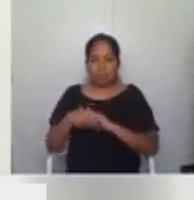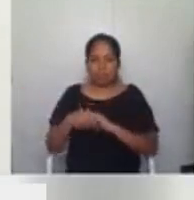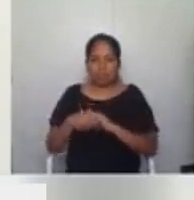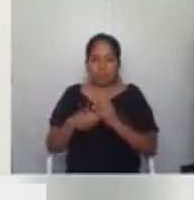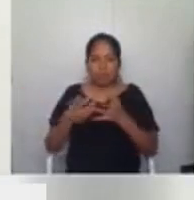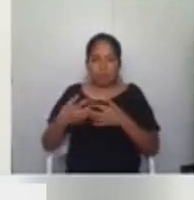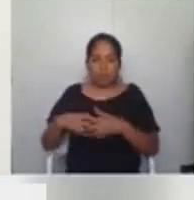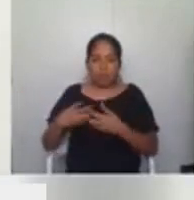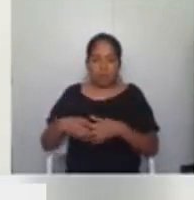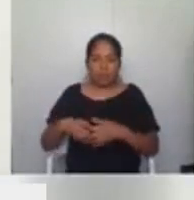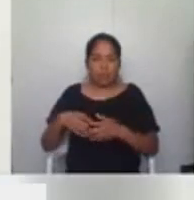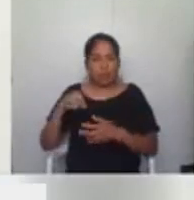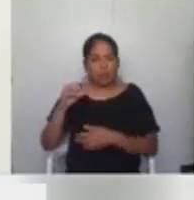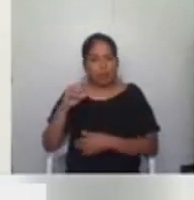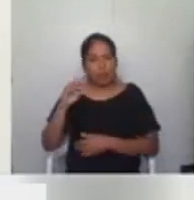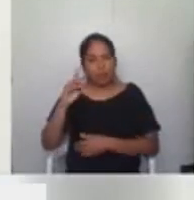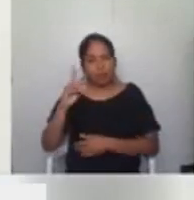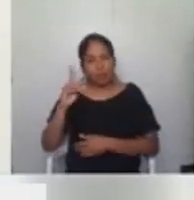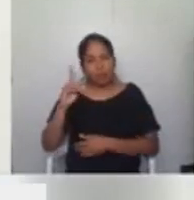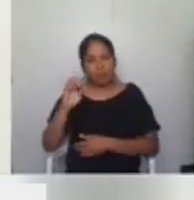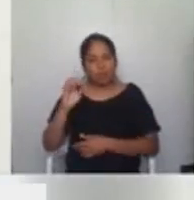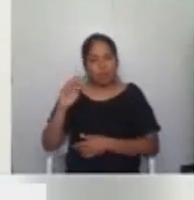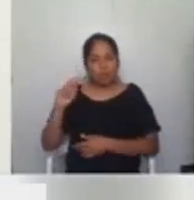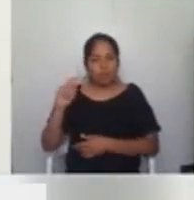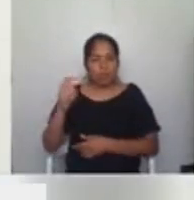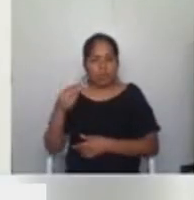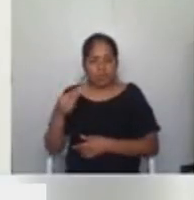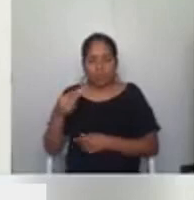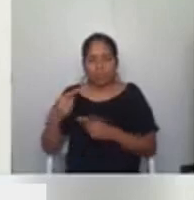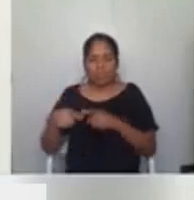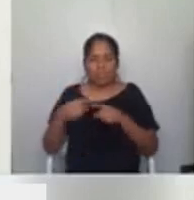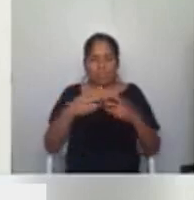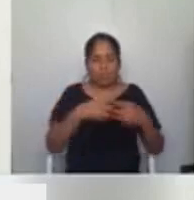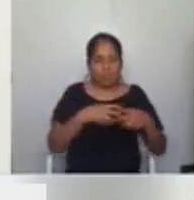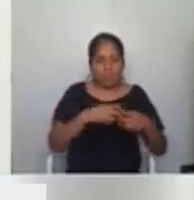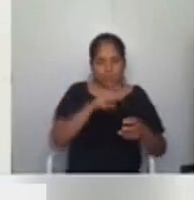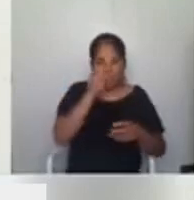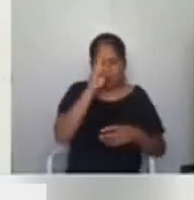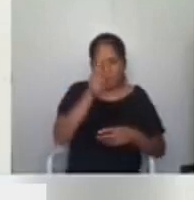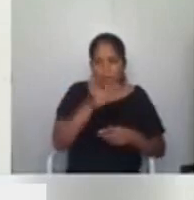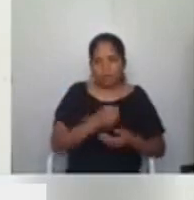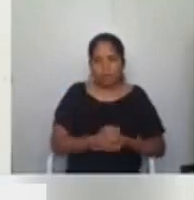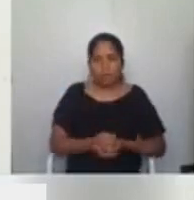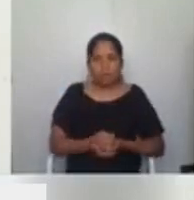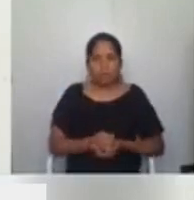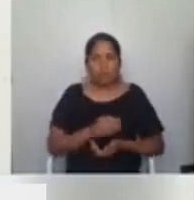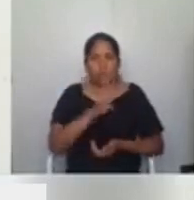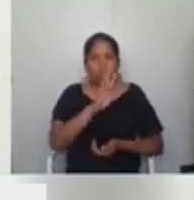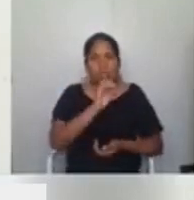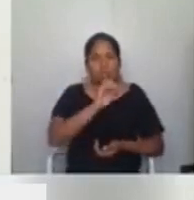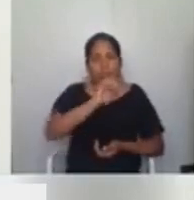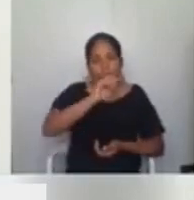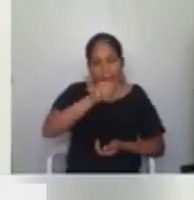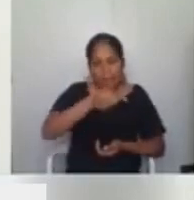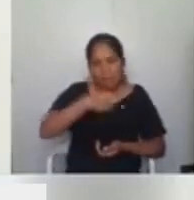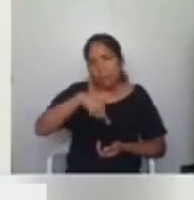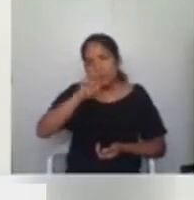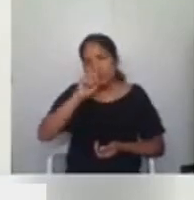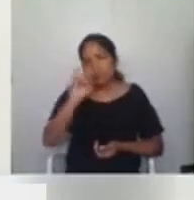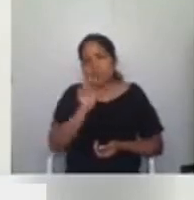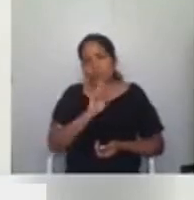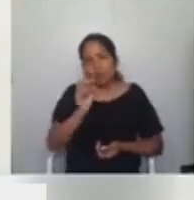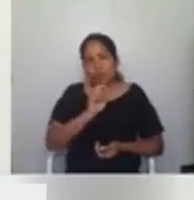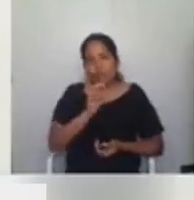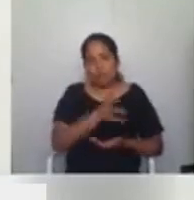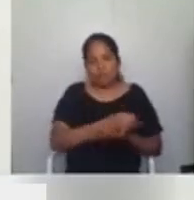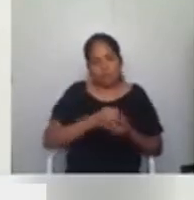Odebrecht OAS o compañías peruanas, ¿no?, que se han levantado 40 mil millones de dólares porque no hay buenos sistemas